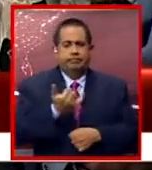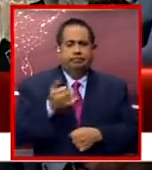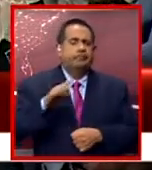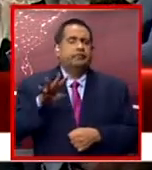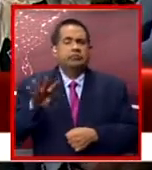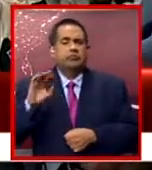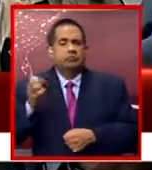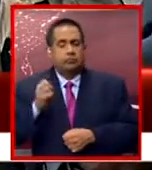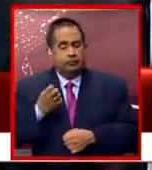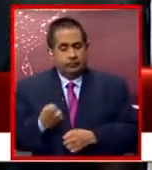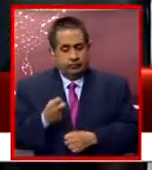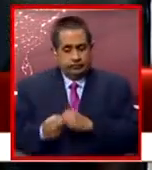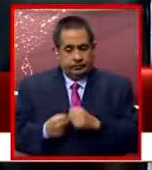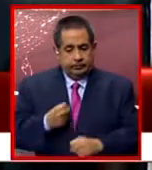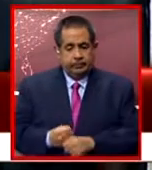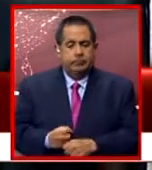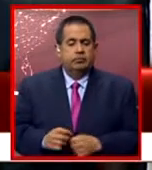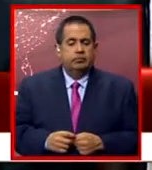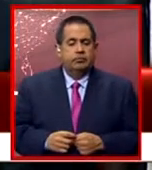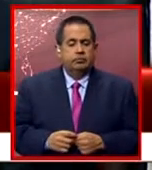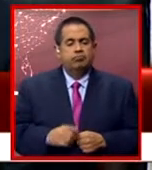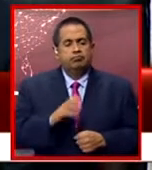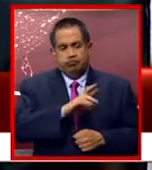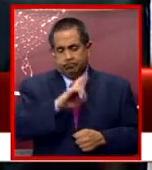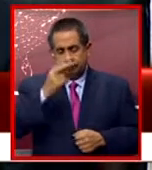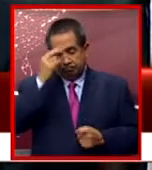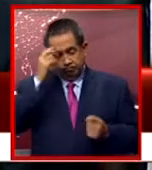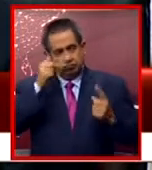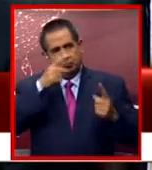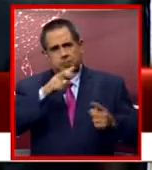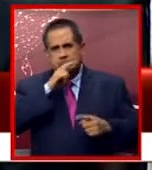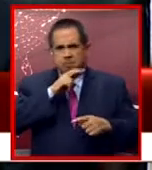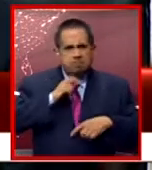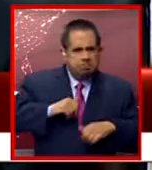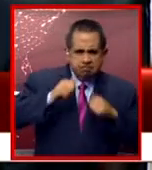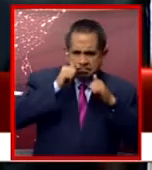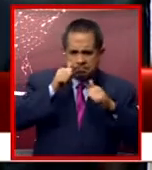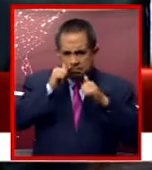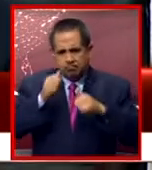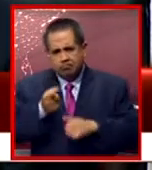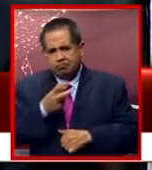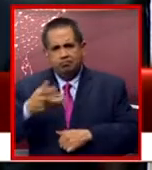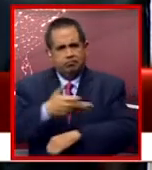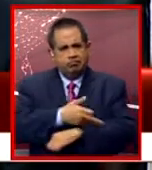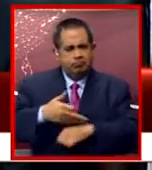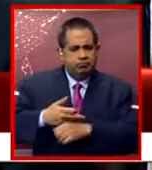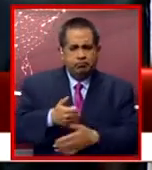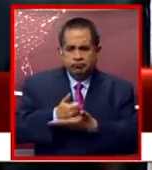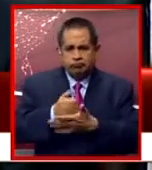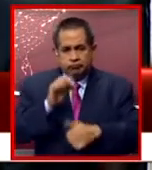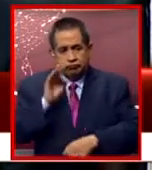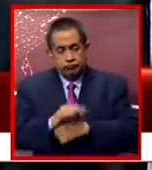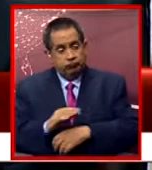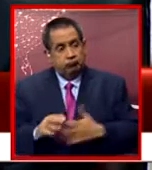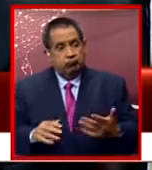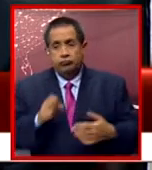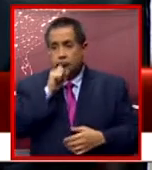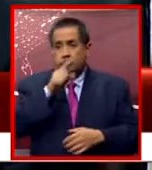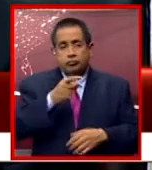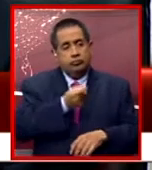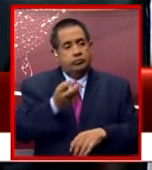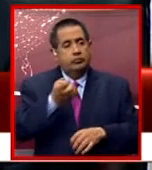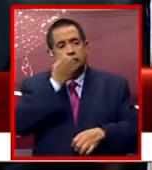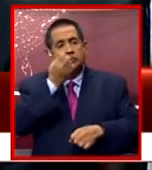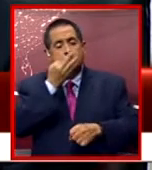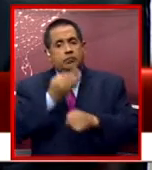de septiembre de este año. Le reconocemos su pronta atención a las familias y a las y los estudiantes de todos